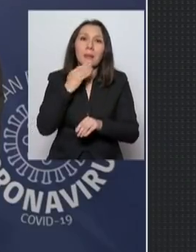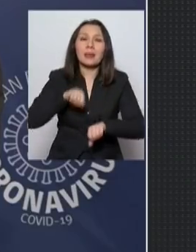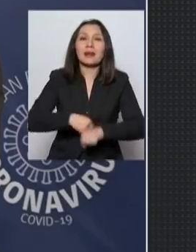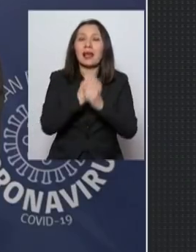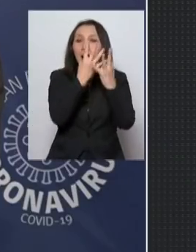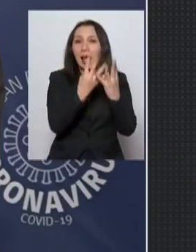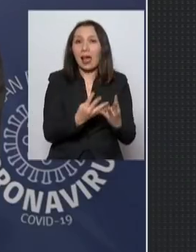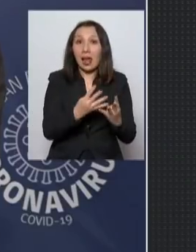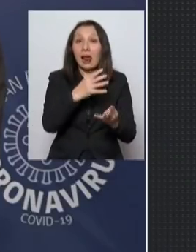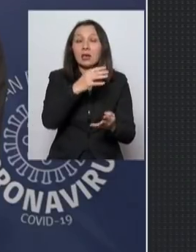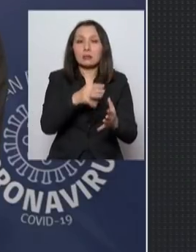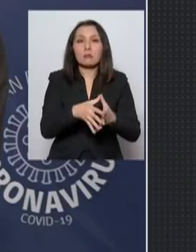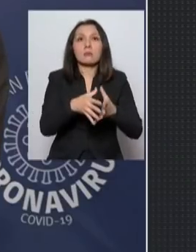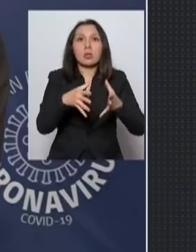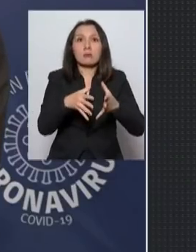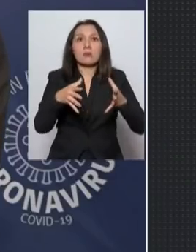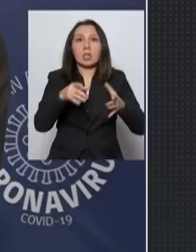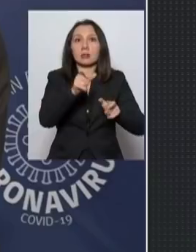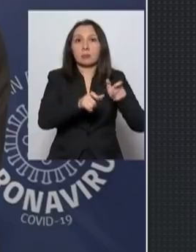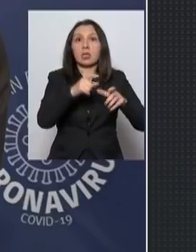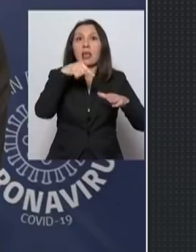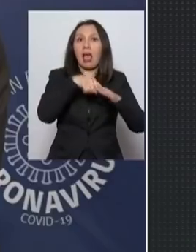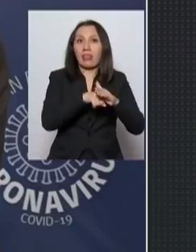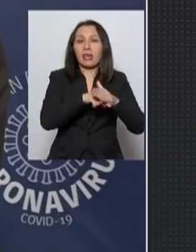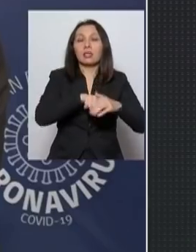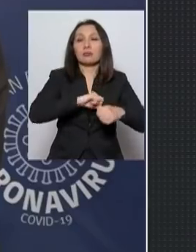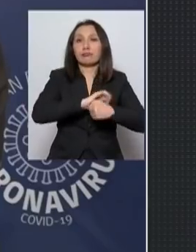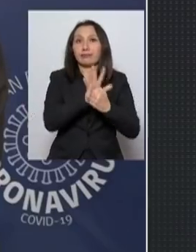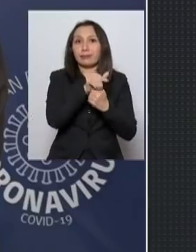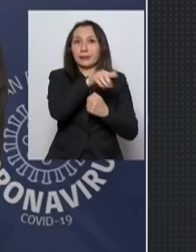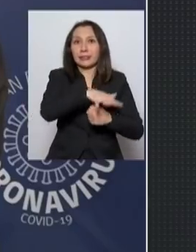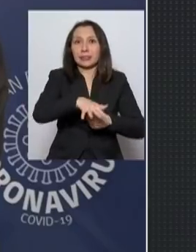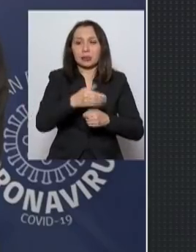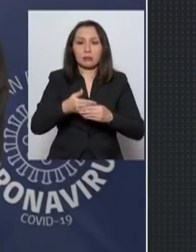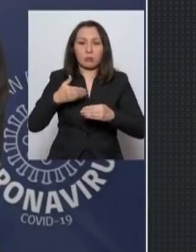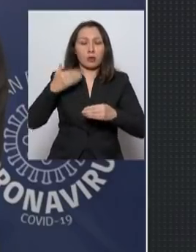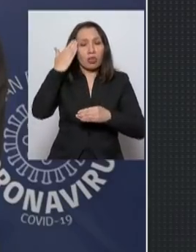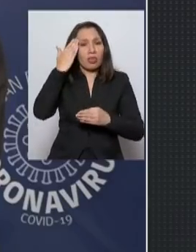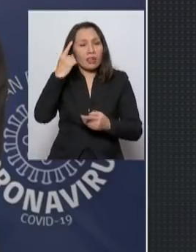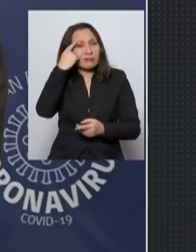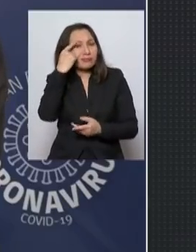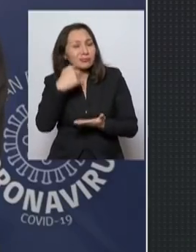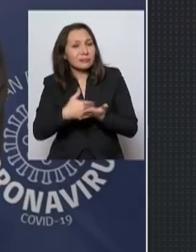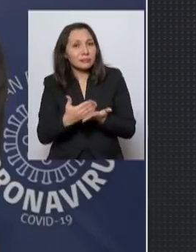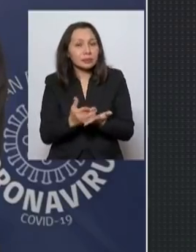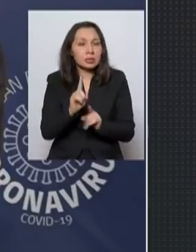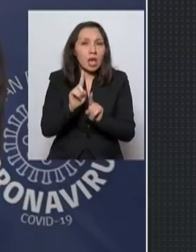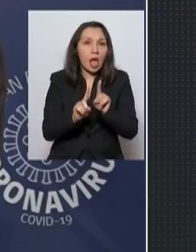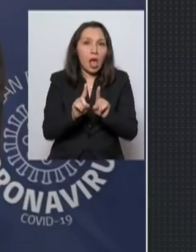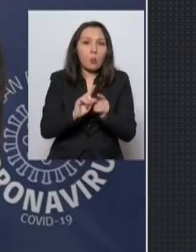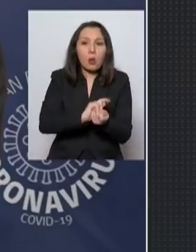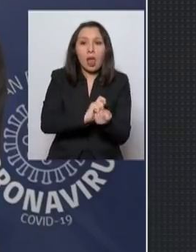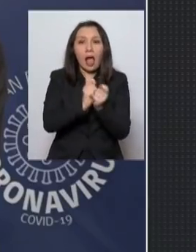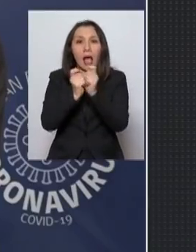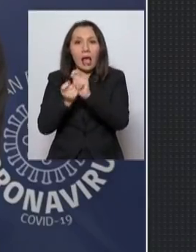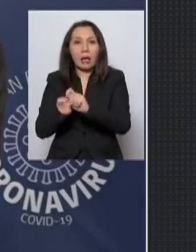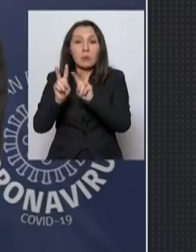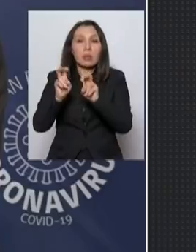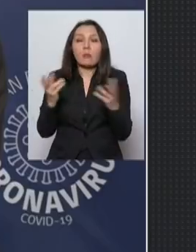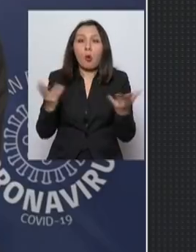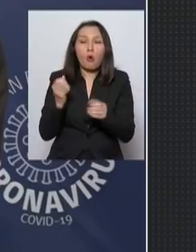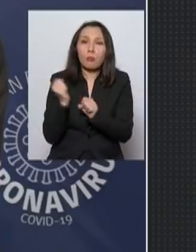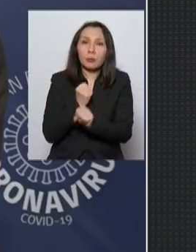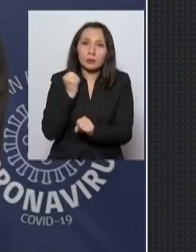cárceles, que se ha visto un aumento de los casos al interior de los penales durante los últimos días, si se ha pensado hacer algún tipo de cambio respecto a cómo se